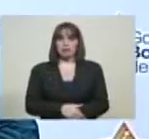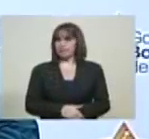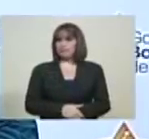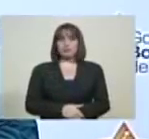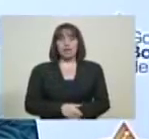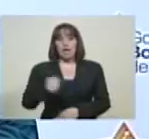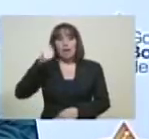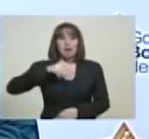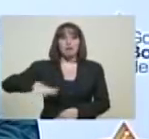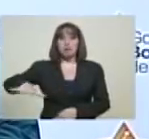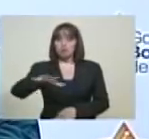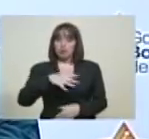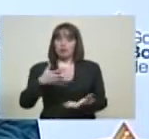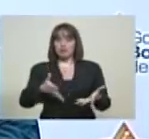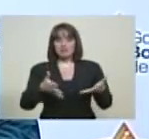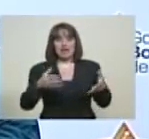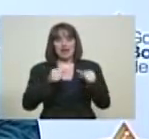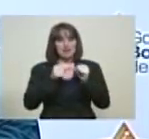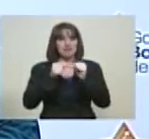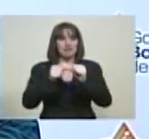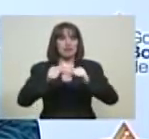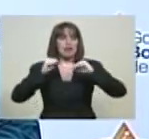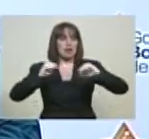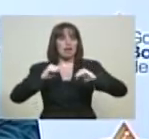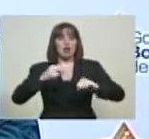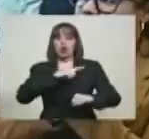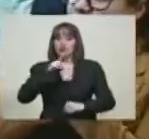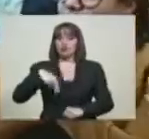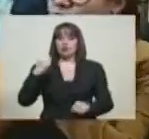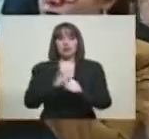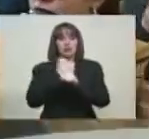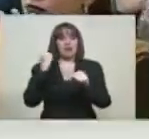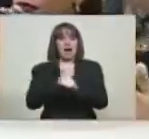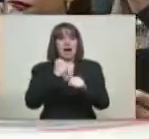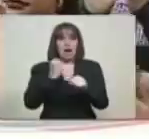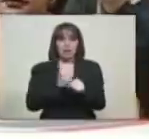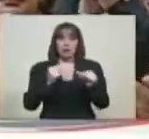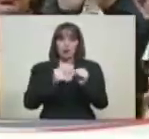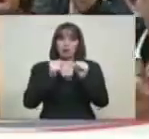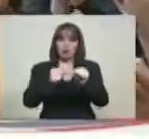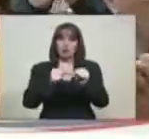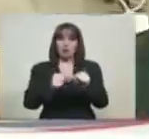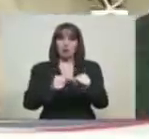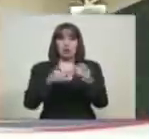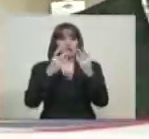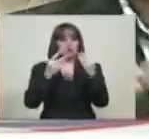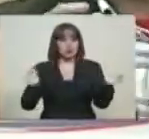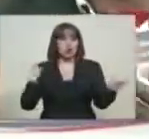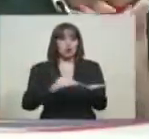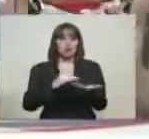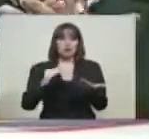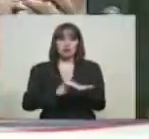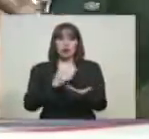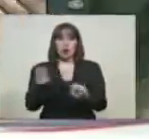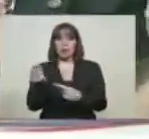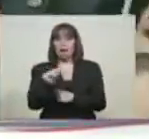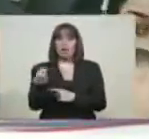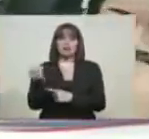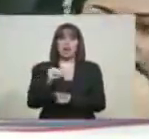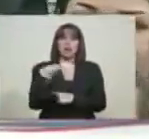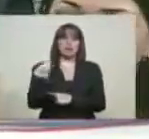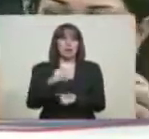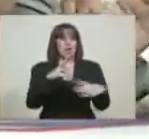rindió ni se va a rendir aquí lo que viene es trabajo trabajo y más trabajo soluciones y más soluciones